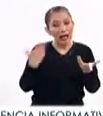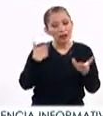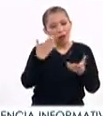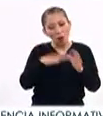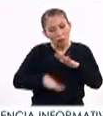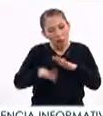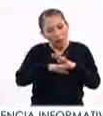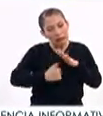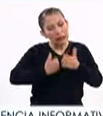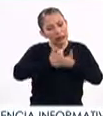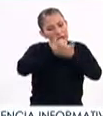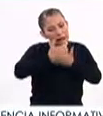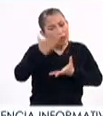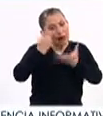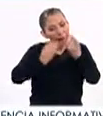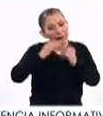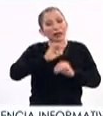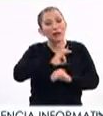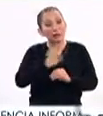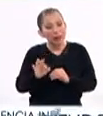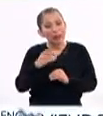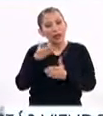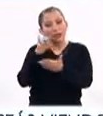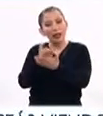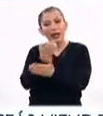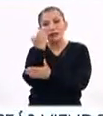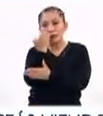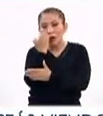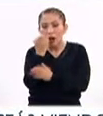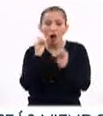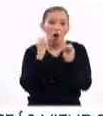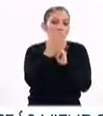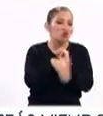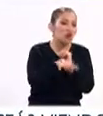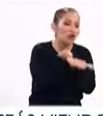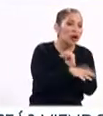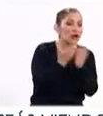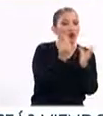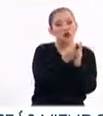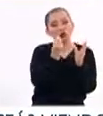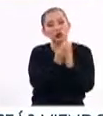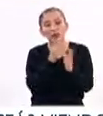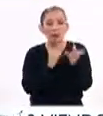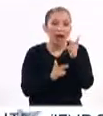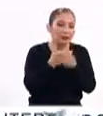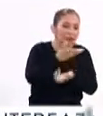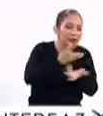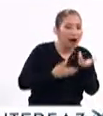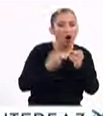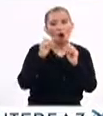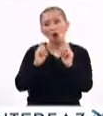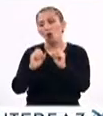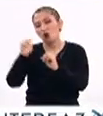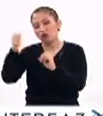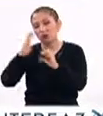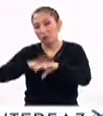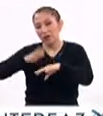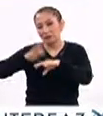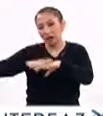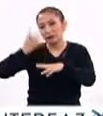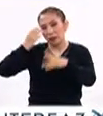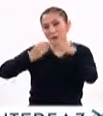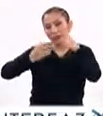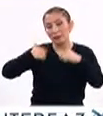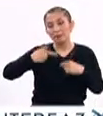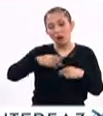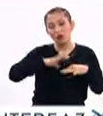estas bases, estas primeras bases, ya pueden entrar a una escuela o buscar hacer cursos de conversación o ese tipo de cosas, ¿no? Claro. Pero